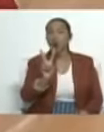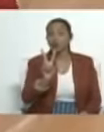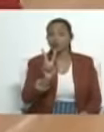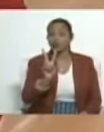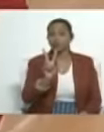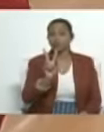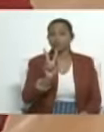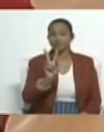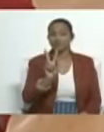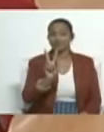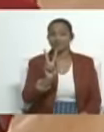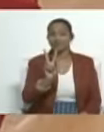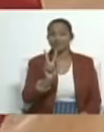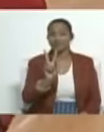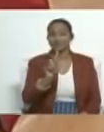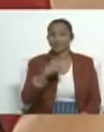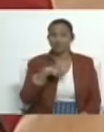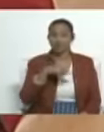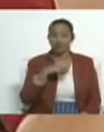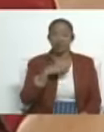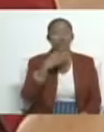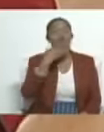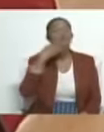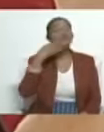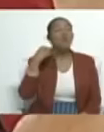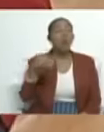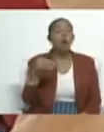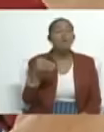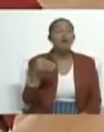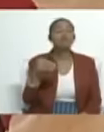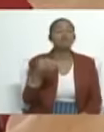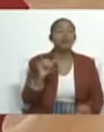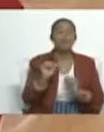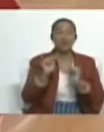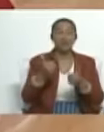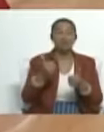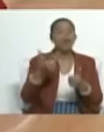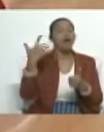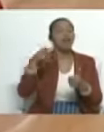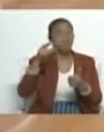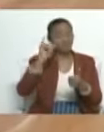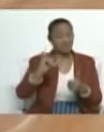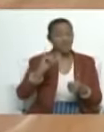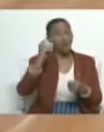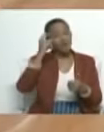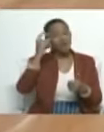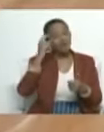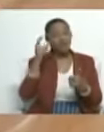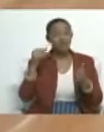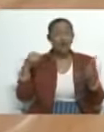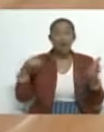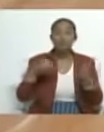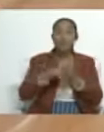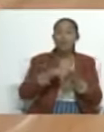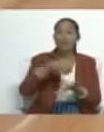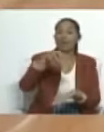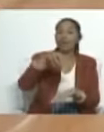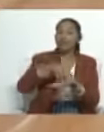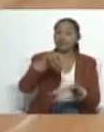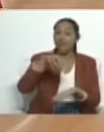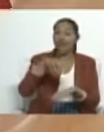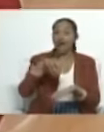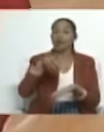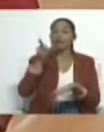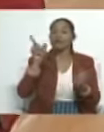plena efervescencia de ese golpe de Estado, el golpe de Estado de los medios